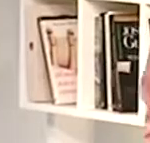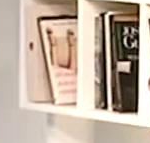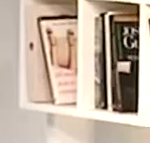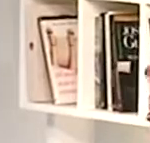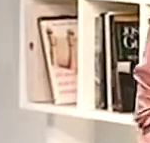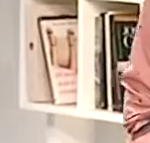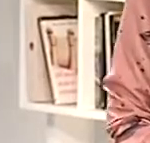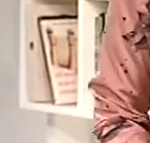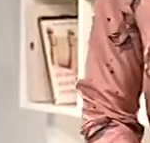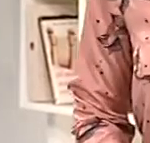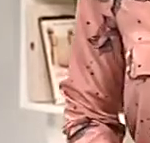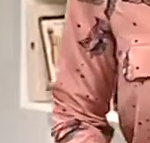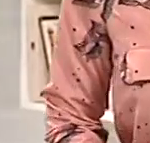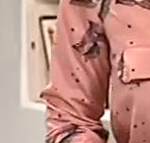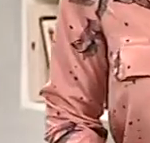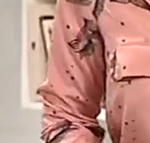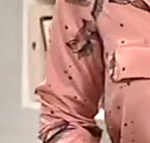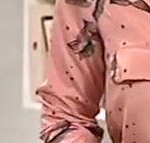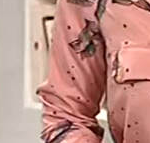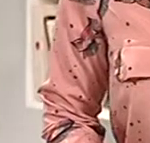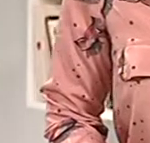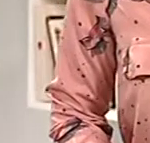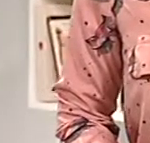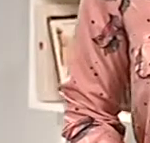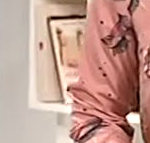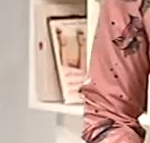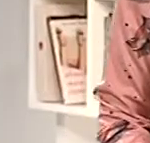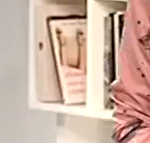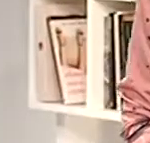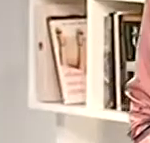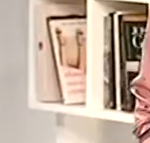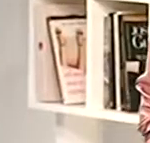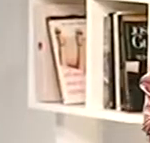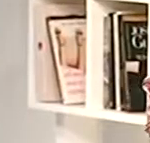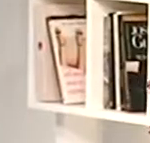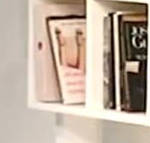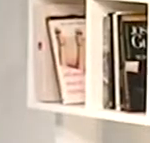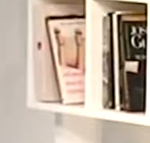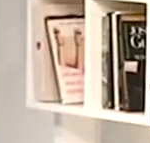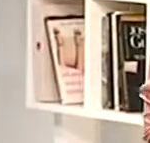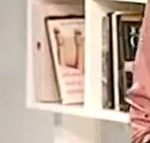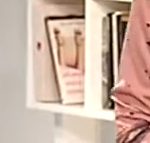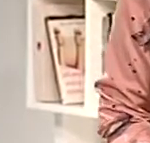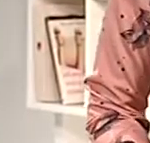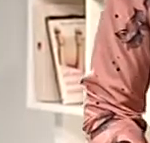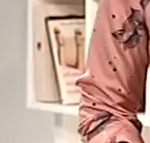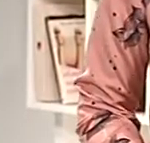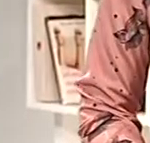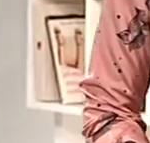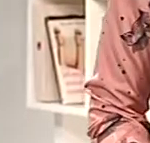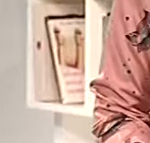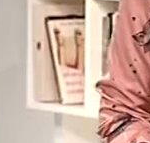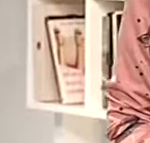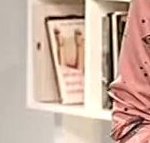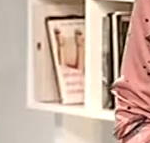¿Qué tal? ¿Cómo están? Buenas noches. Bienvenidos a una nueva edición de Más Info, el periodístico de Televisión Nacional. Hoy nos